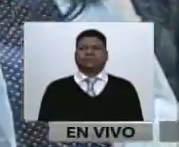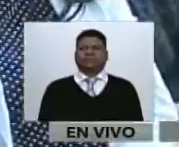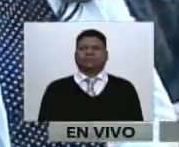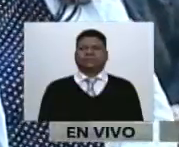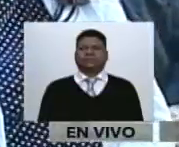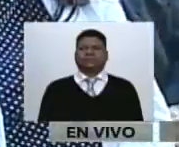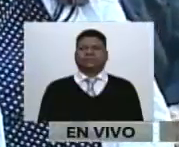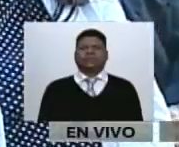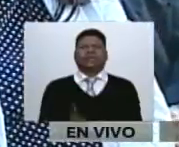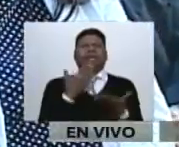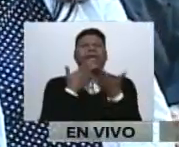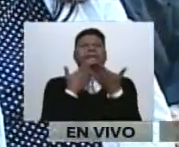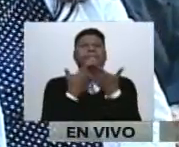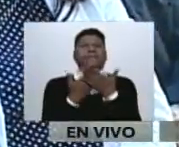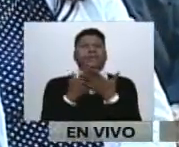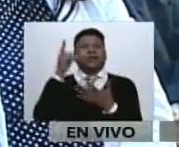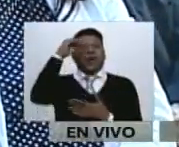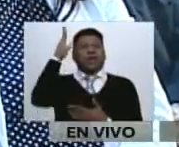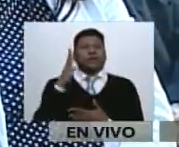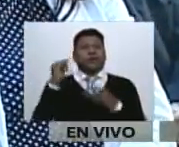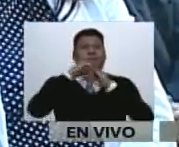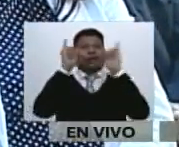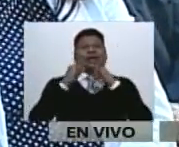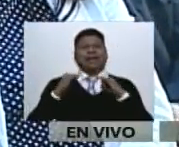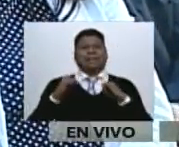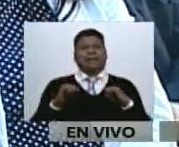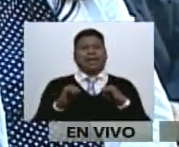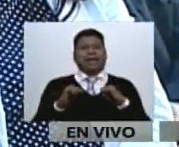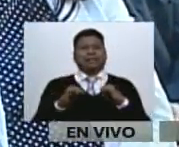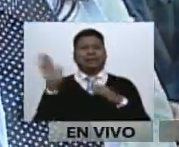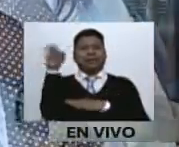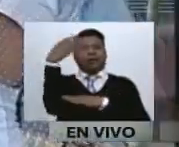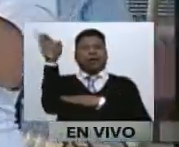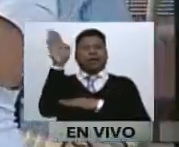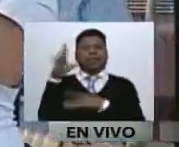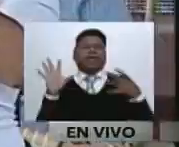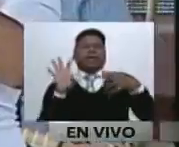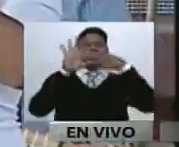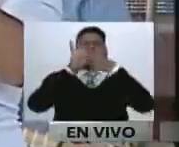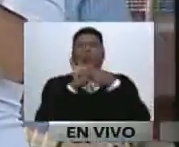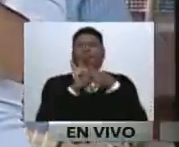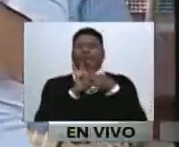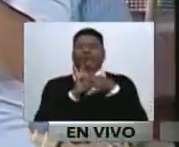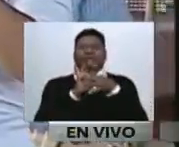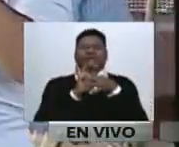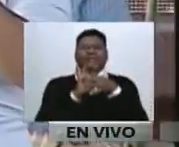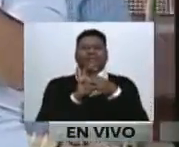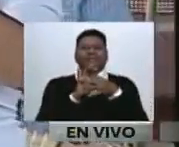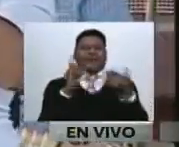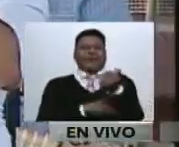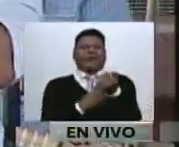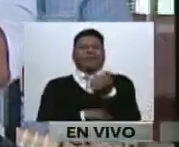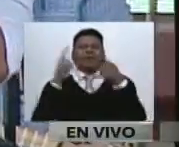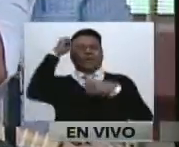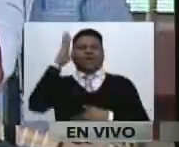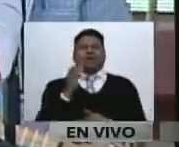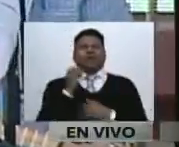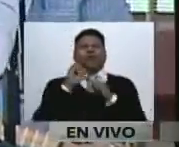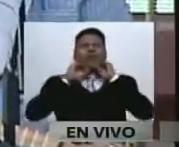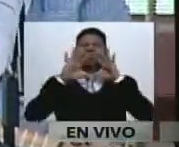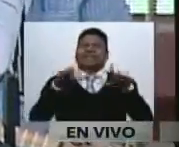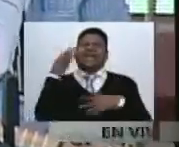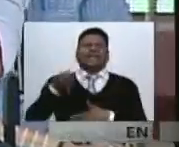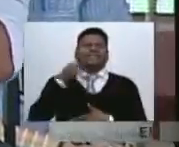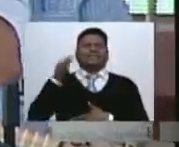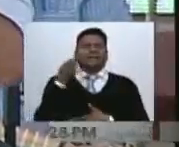Pido a Dios por la paz, por mi país, por mi bandera, que nos una la hermandad y no nos separen fronteras, que Dios nos bendiga siempre, que pueda